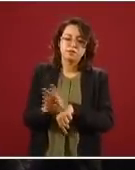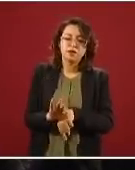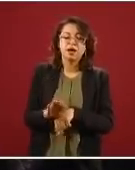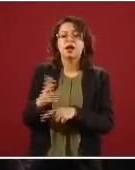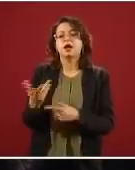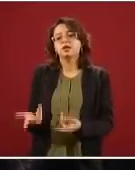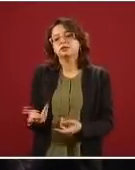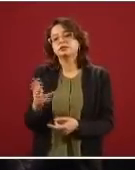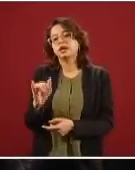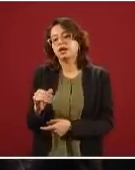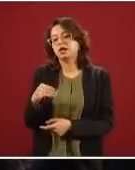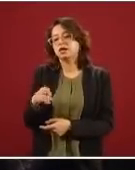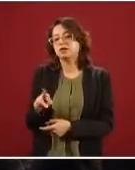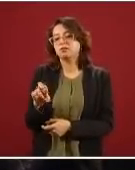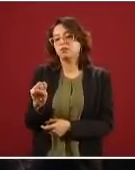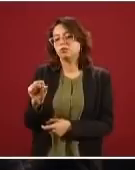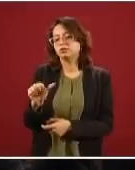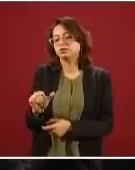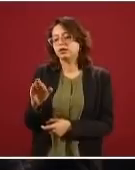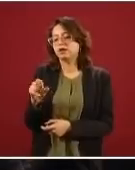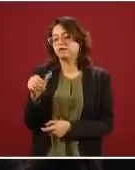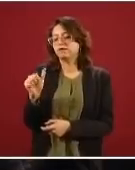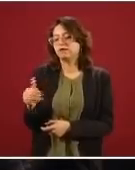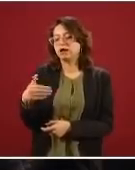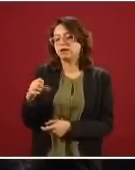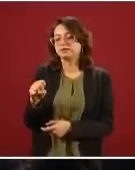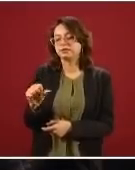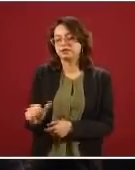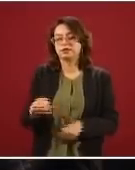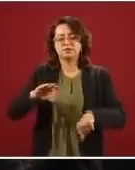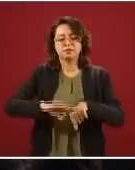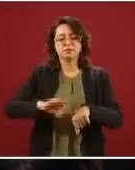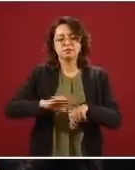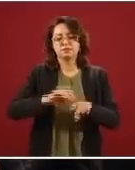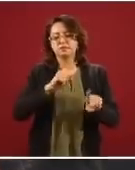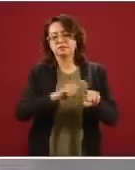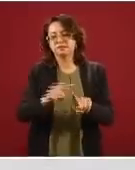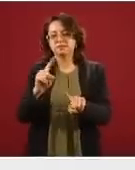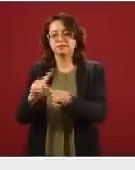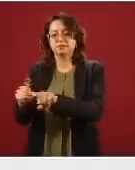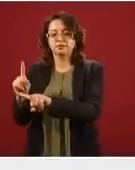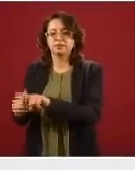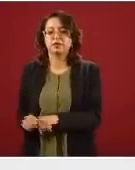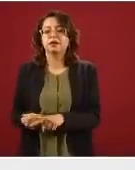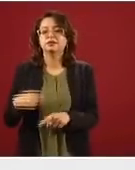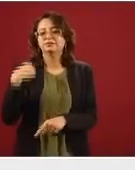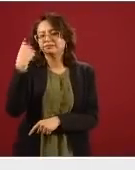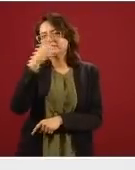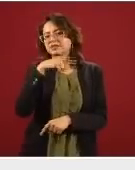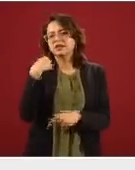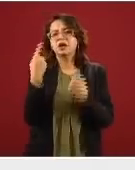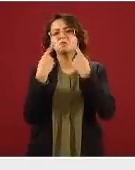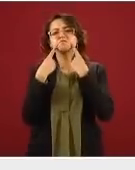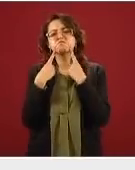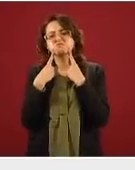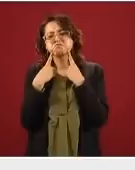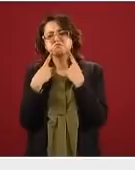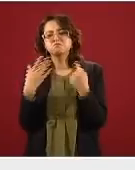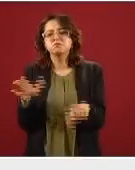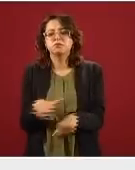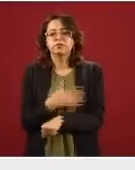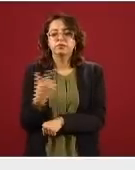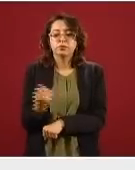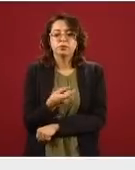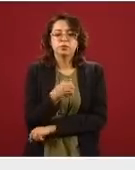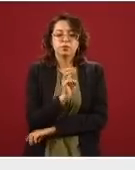FAMSA, Soriana y Farmacias del Ahorro, que todas estas en la siguiente gráfica tienen muchas caritas tristes, porque ni en sus